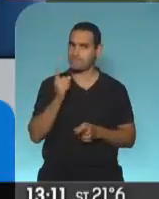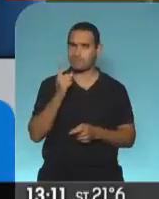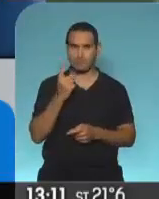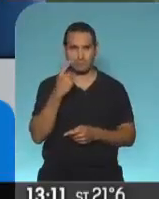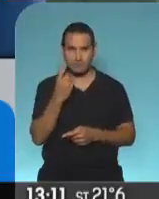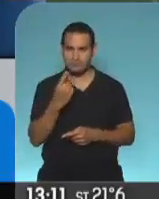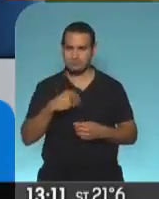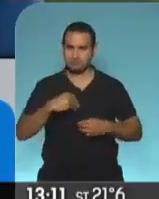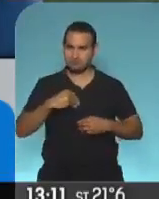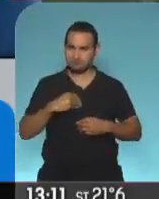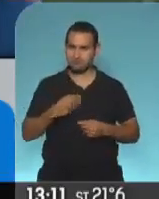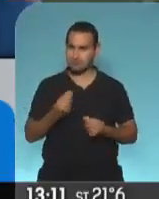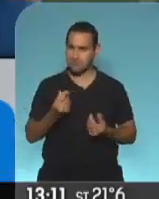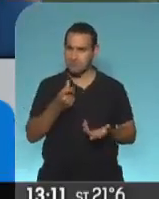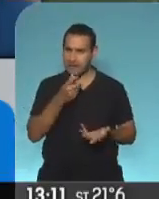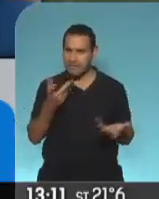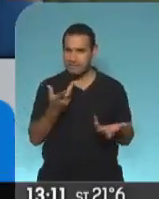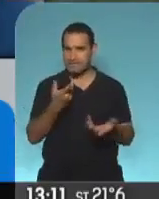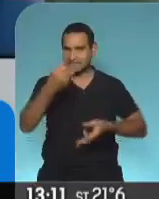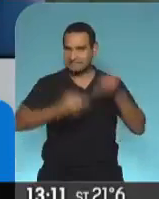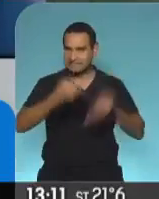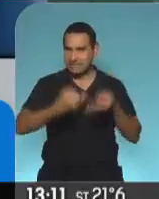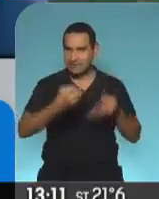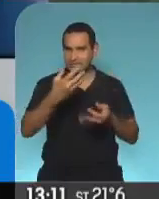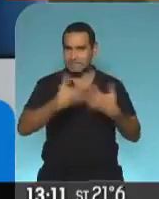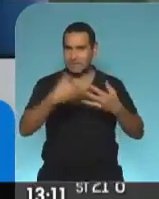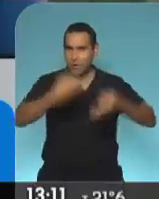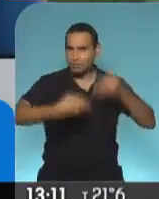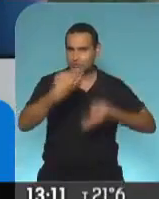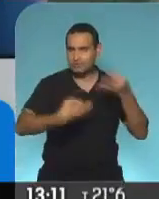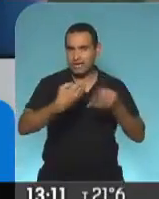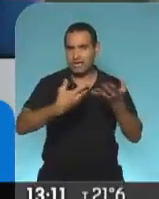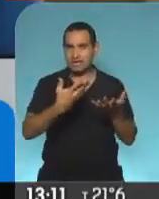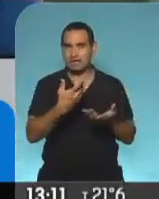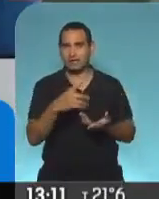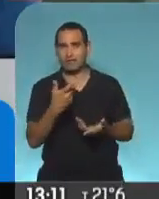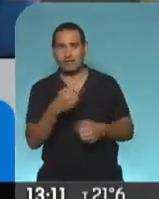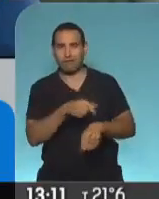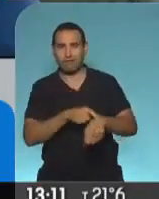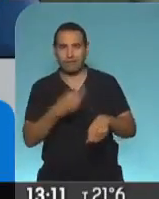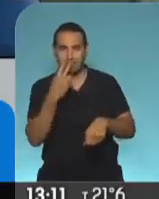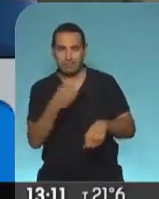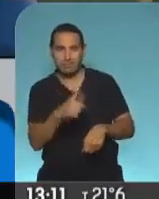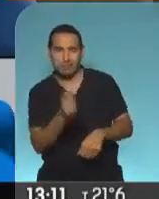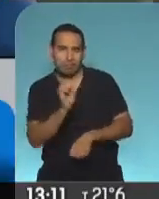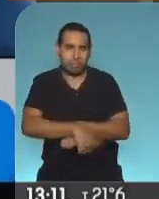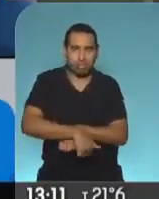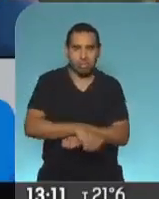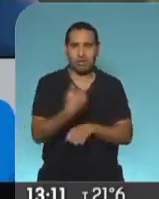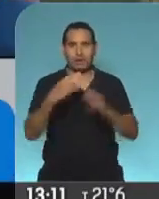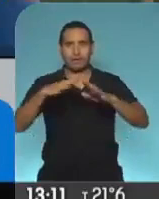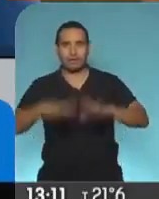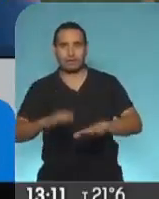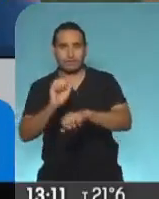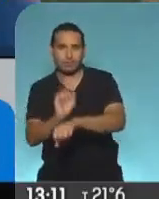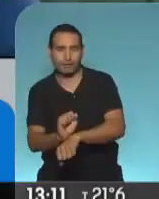porque esa es la sensación, porque dado el sistema judicial en la República Argentina, donde no hay tobilleras, donde no se puede respetar las prisiones domiciliarias